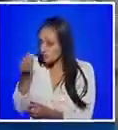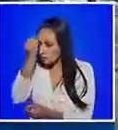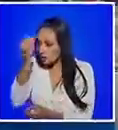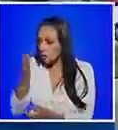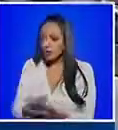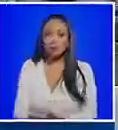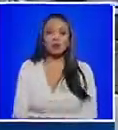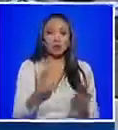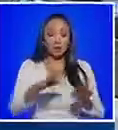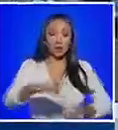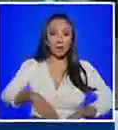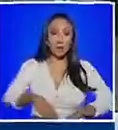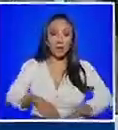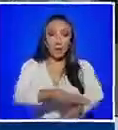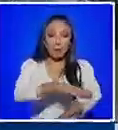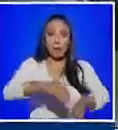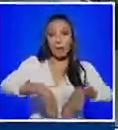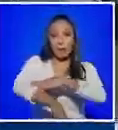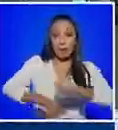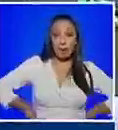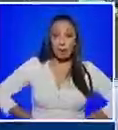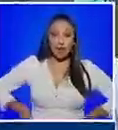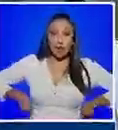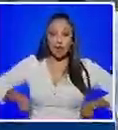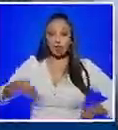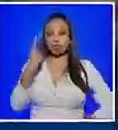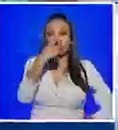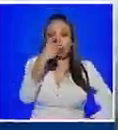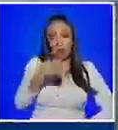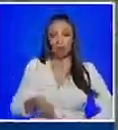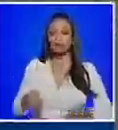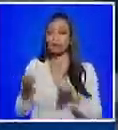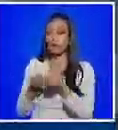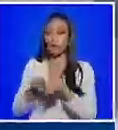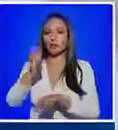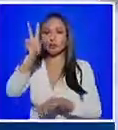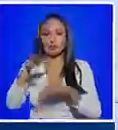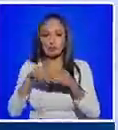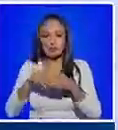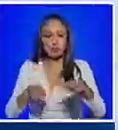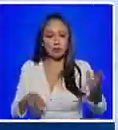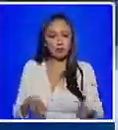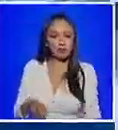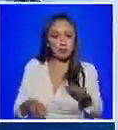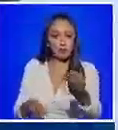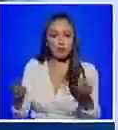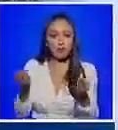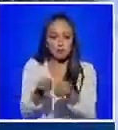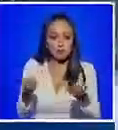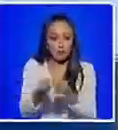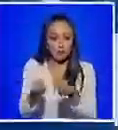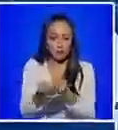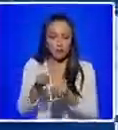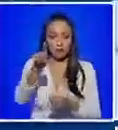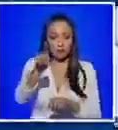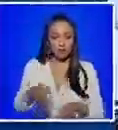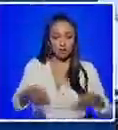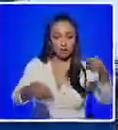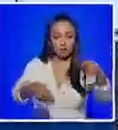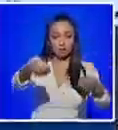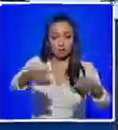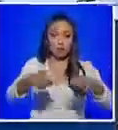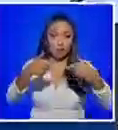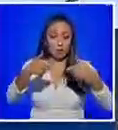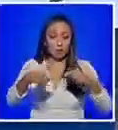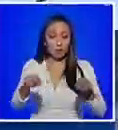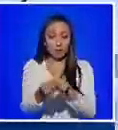Blusitas, pantalones a $1, zapatos desde $3 en adelante. ¿Cuáles son los de $3? Muéstrenme rapidito. $3, miren ustedes, en buen estado,